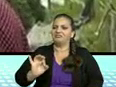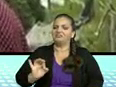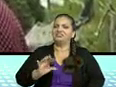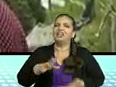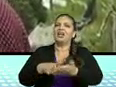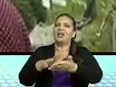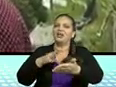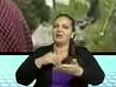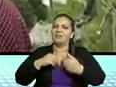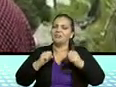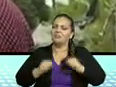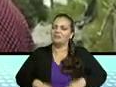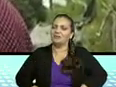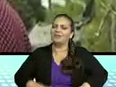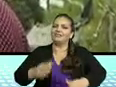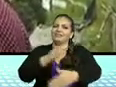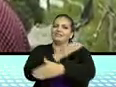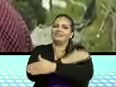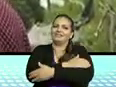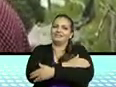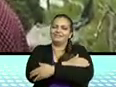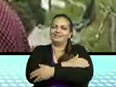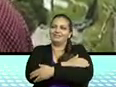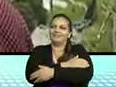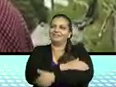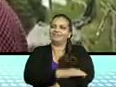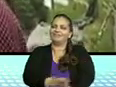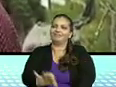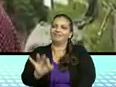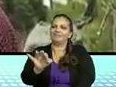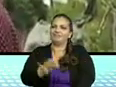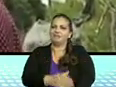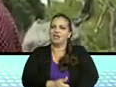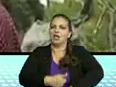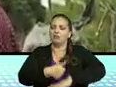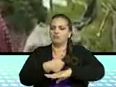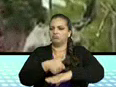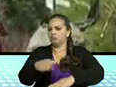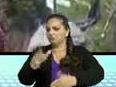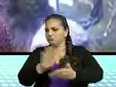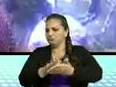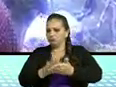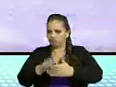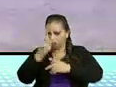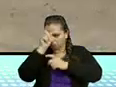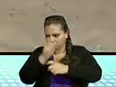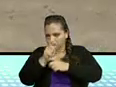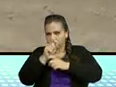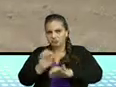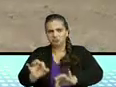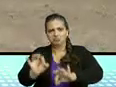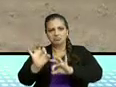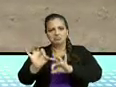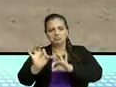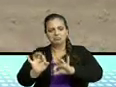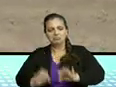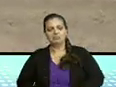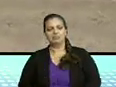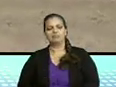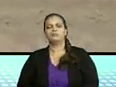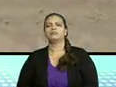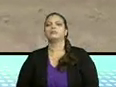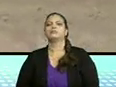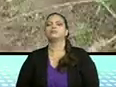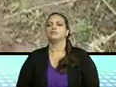por Joel, un abrazo cálido para ti y qué bueno que te reconozcan como te mereces y que aquello se replique, como bien señalabas, para